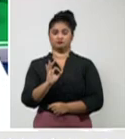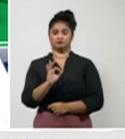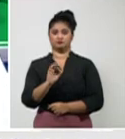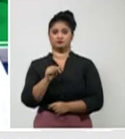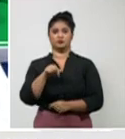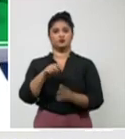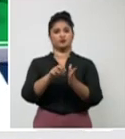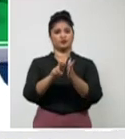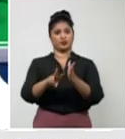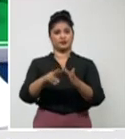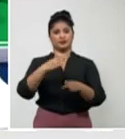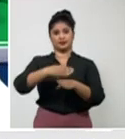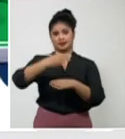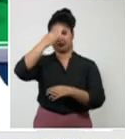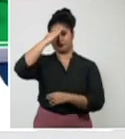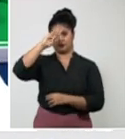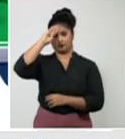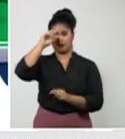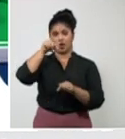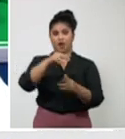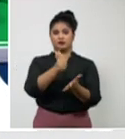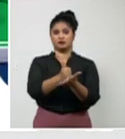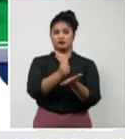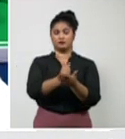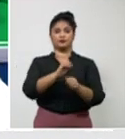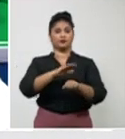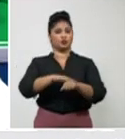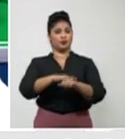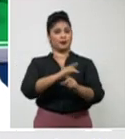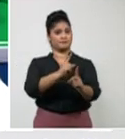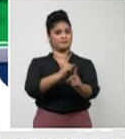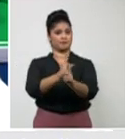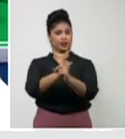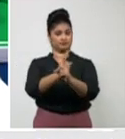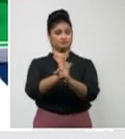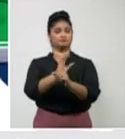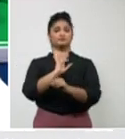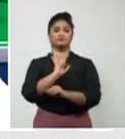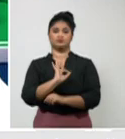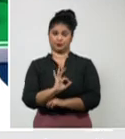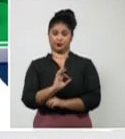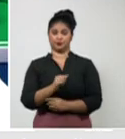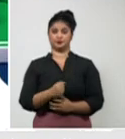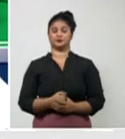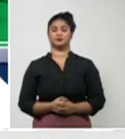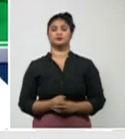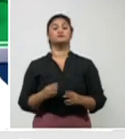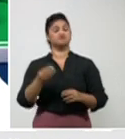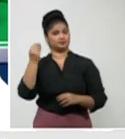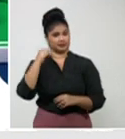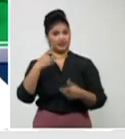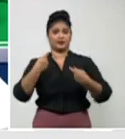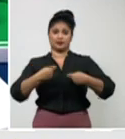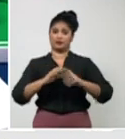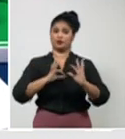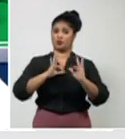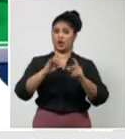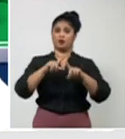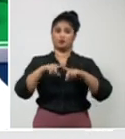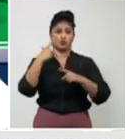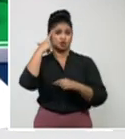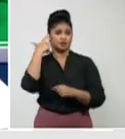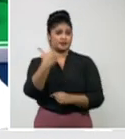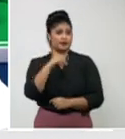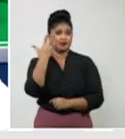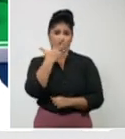antecedente de contacto de un caso positivo, elemento epidemiológico de mucho valor, con antecedentes de